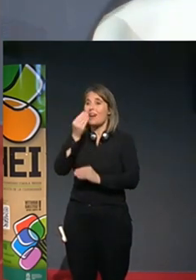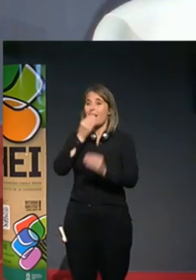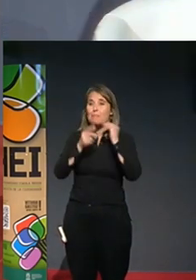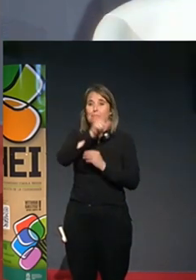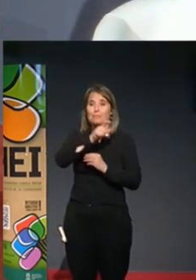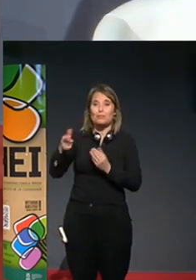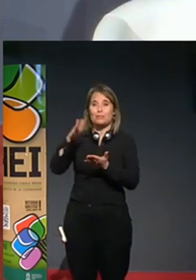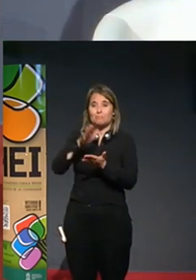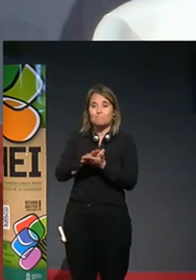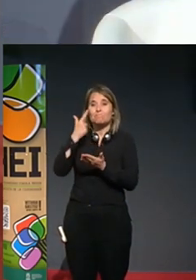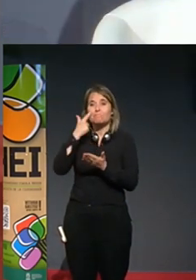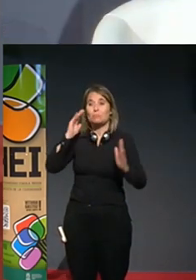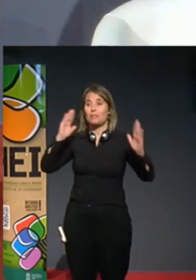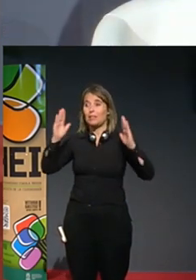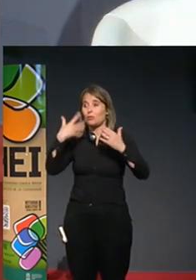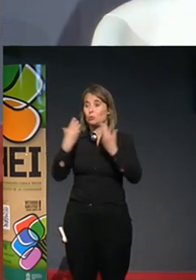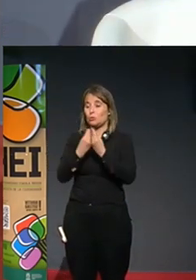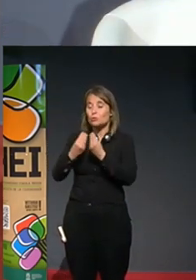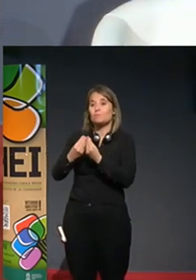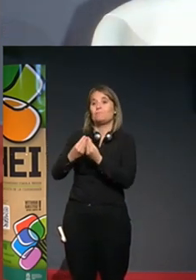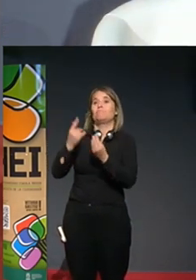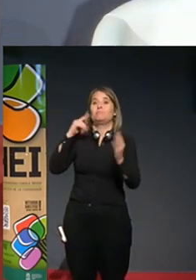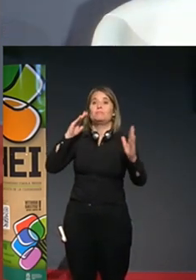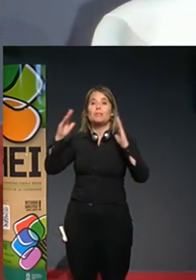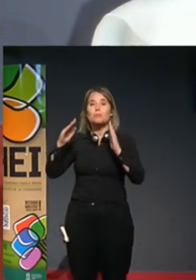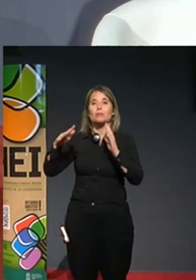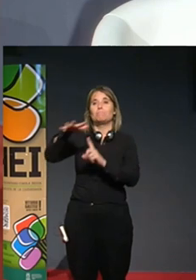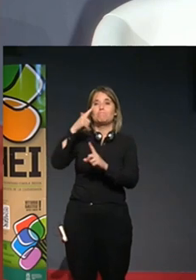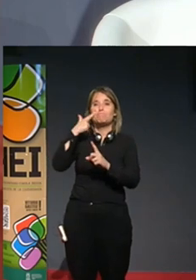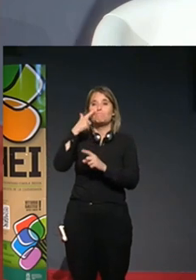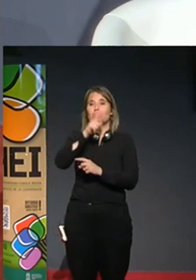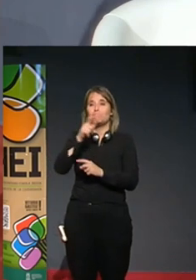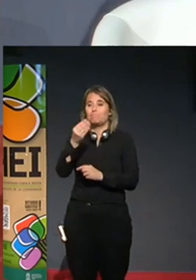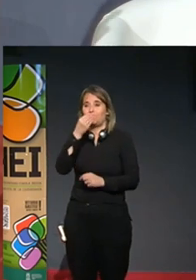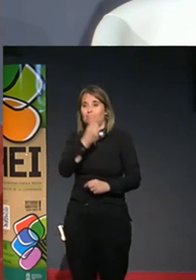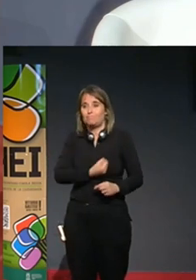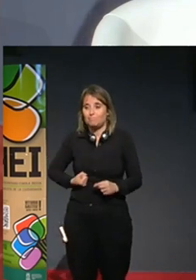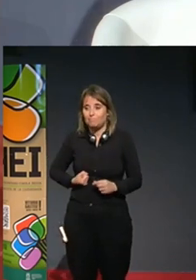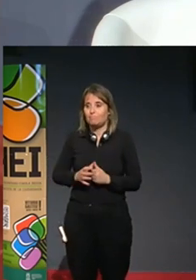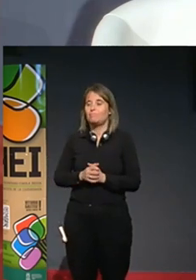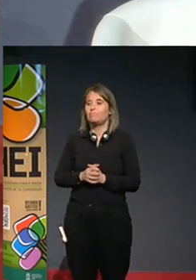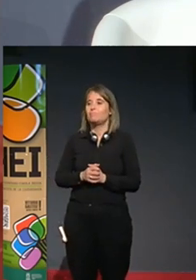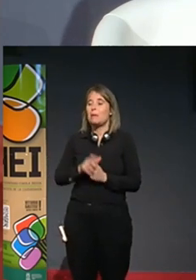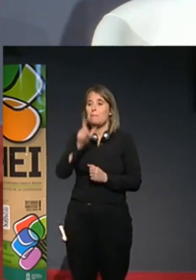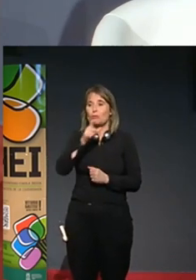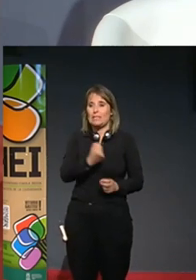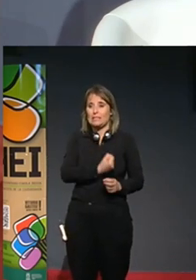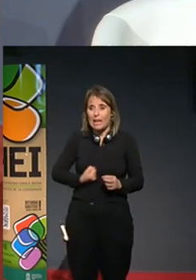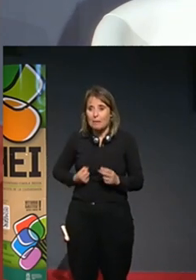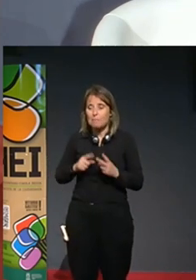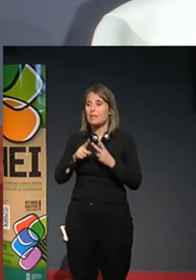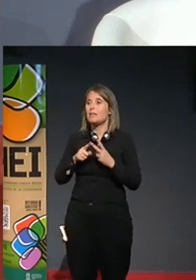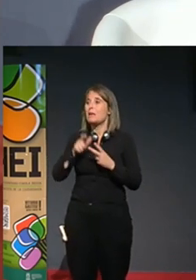badira eta bitartean eken diren elik gaien Eren bat galtz da hay hambrientos Hay